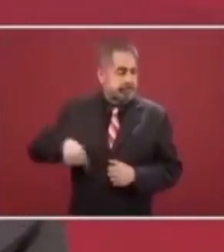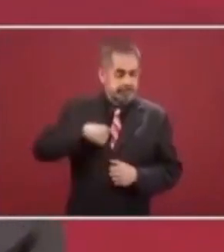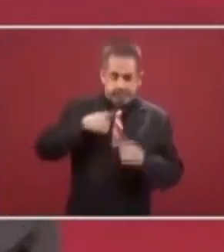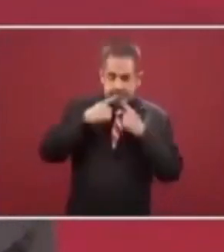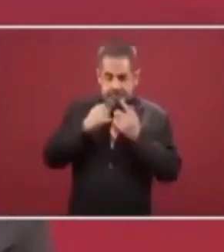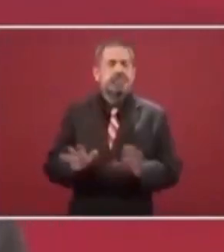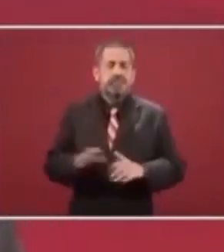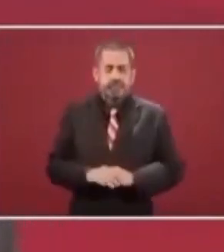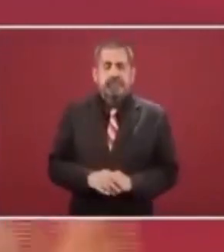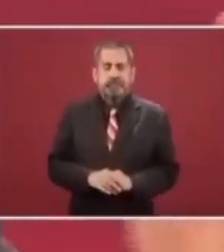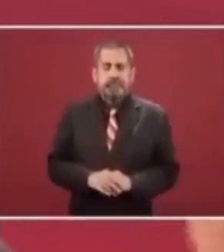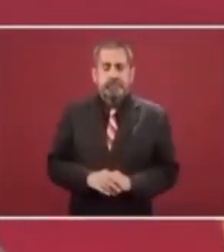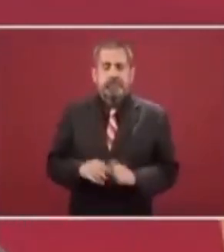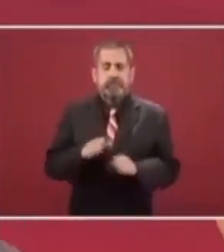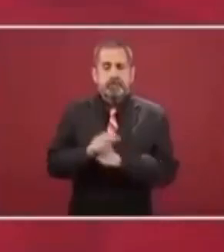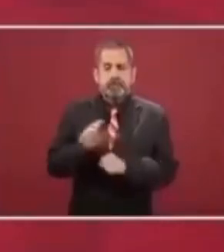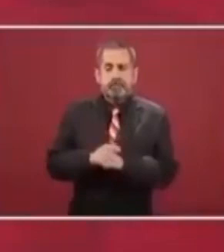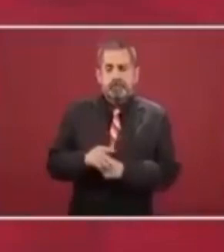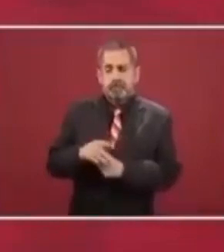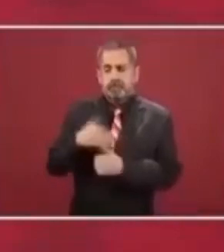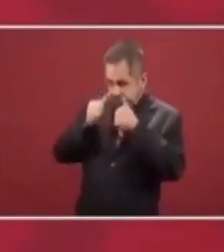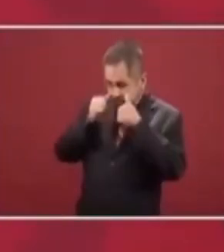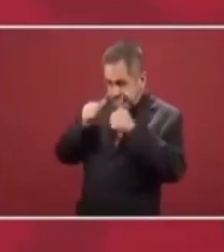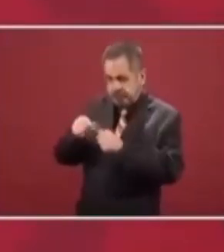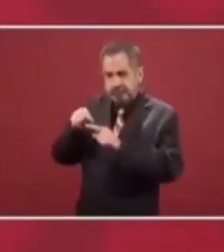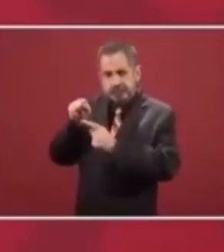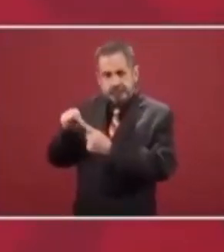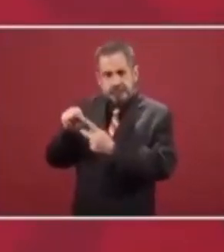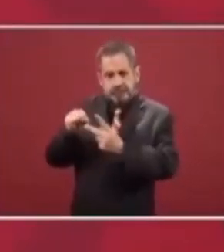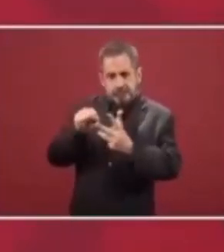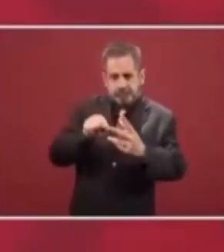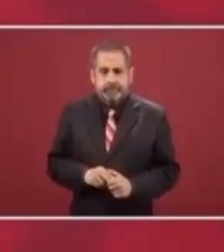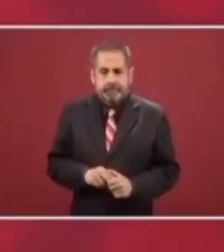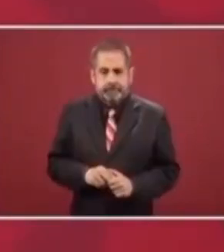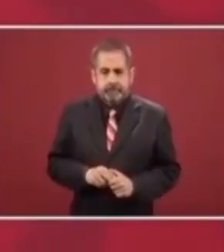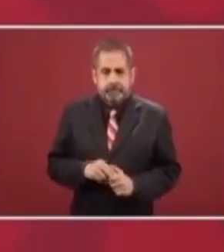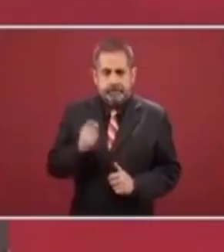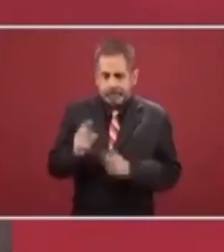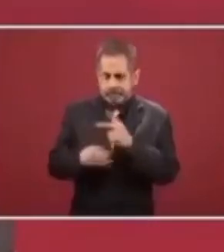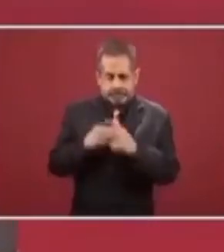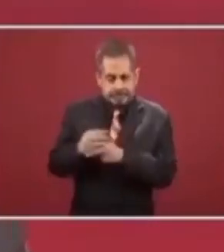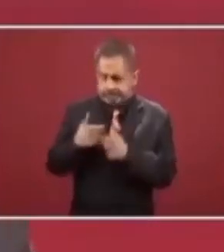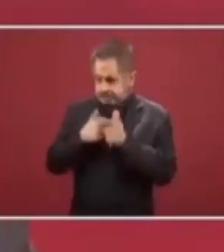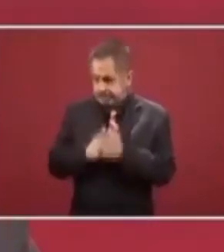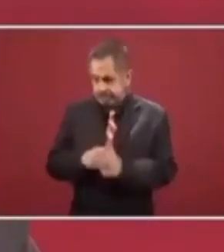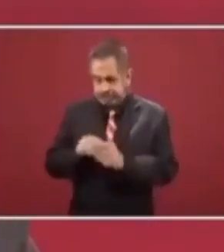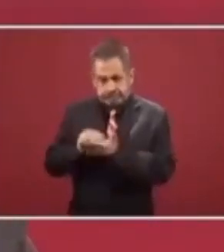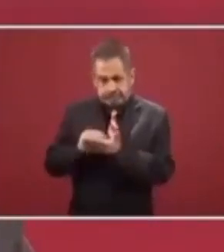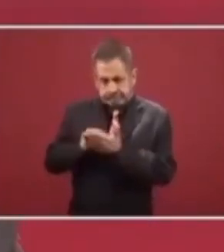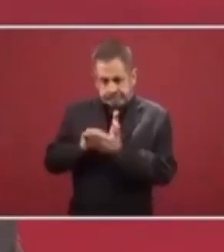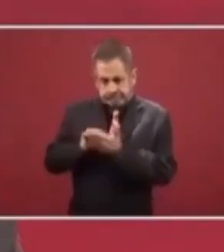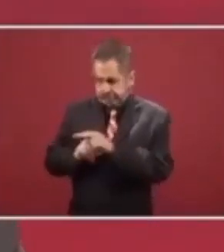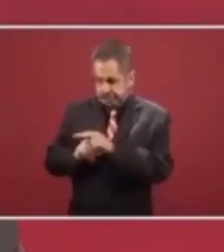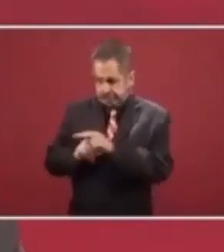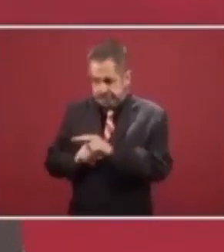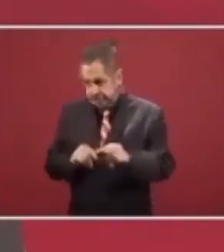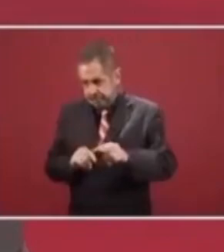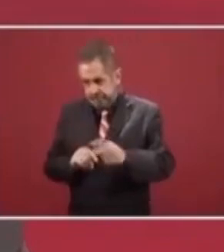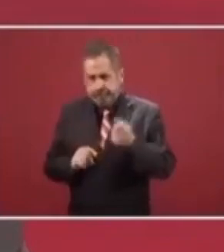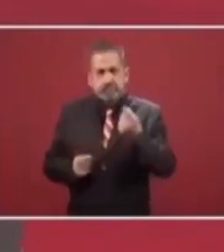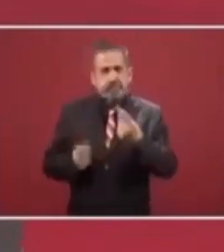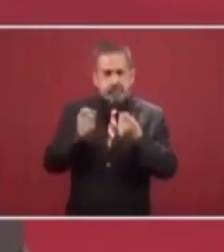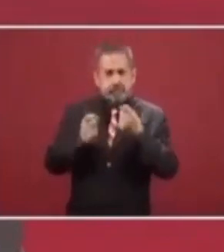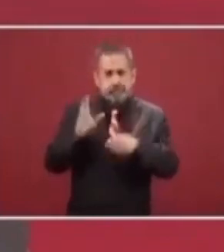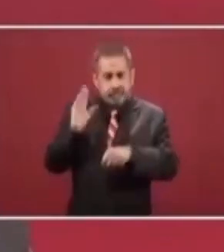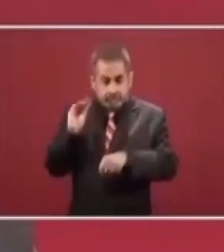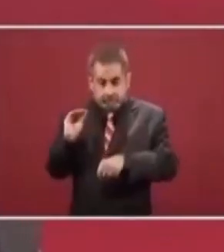decidimos cuáles son los programas prioritarios que se van a mantener y algunos